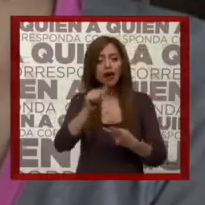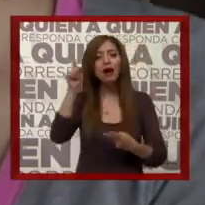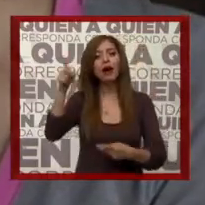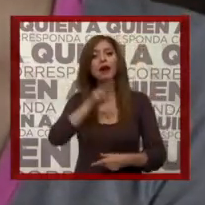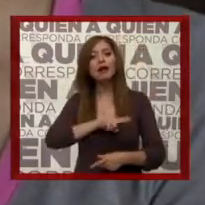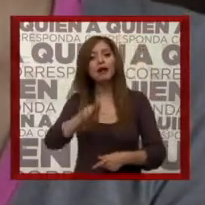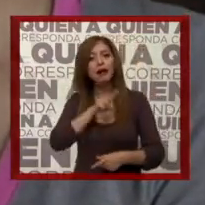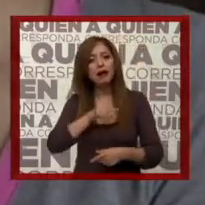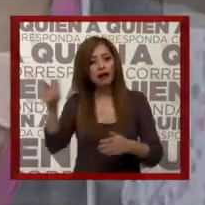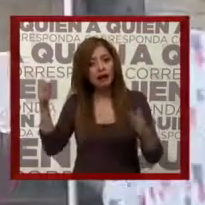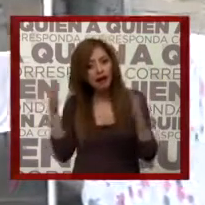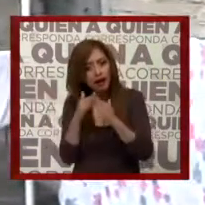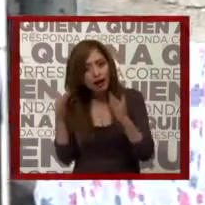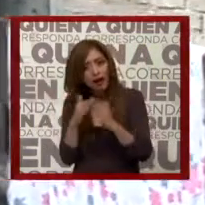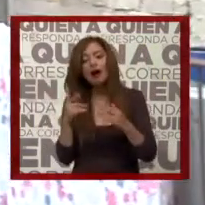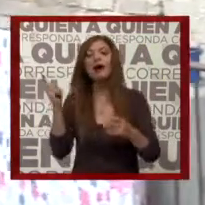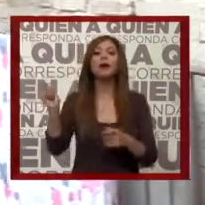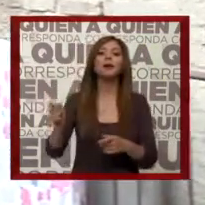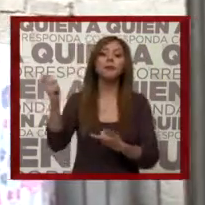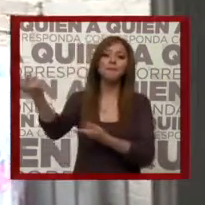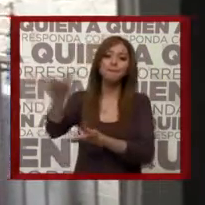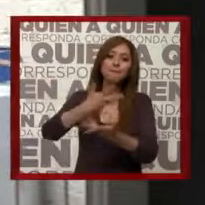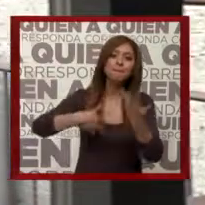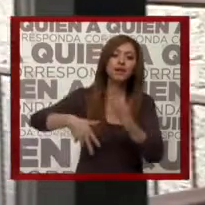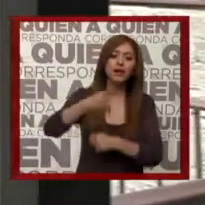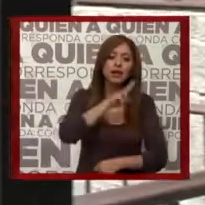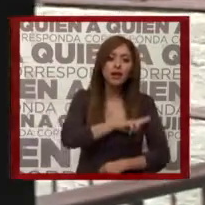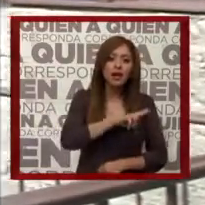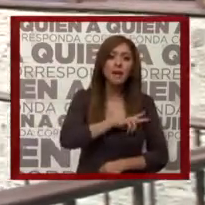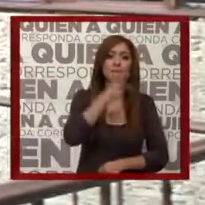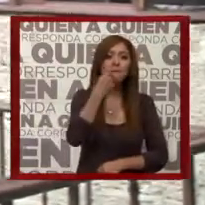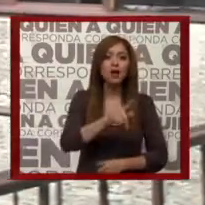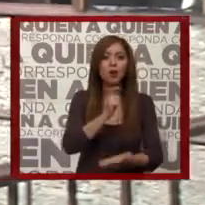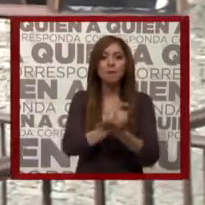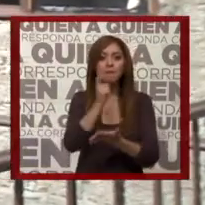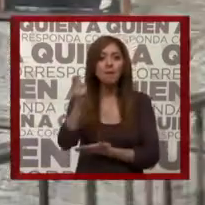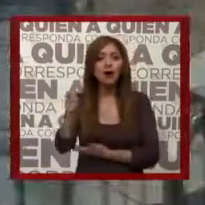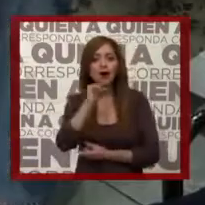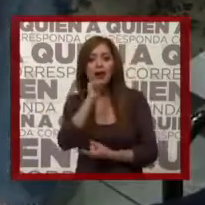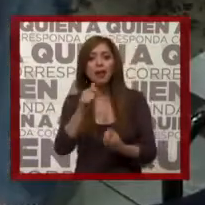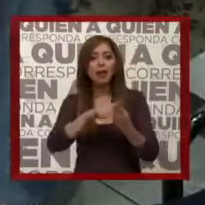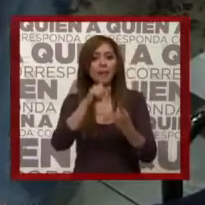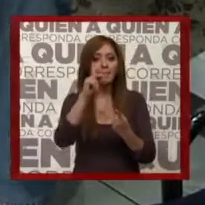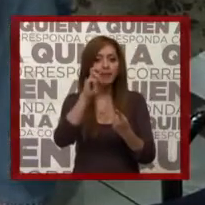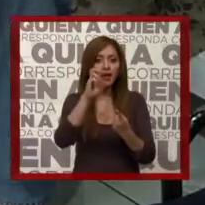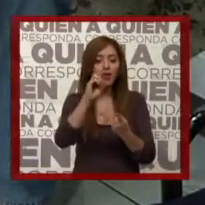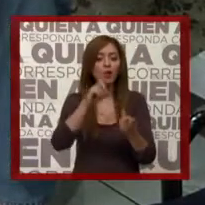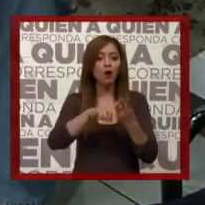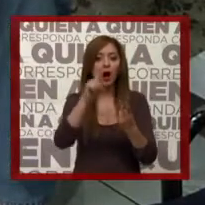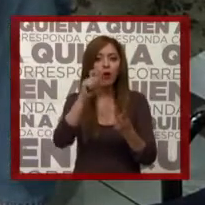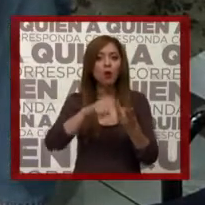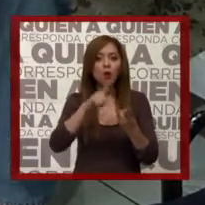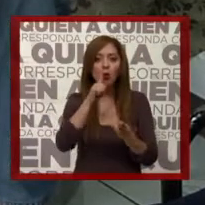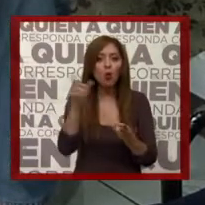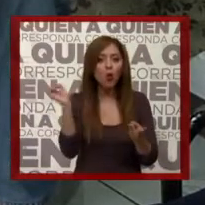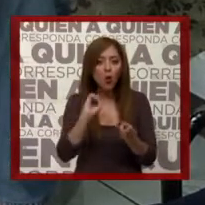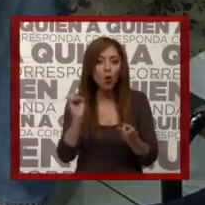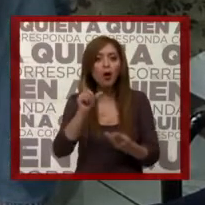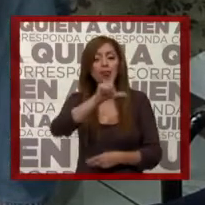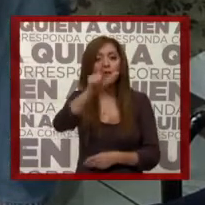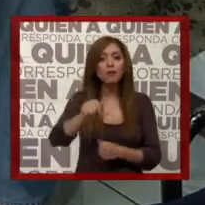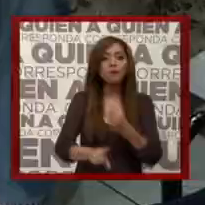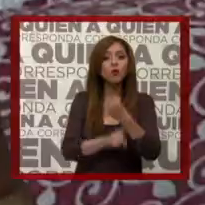casa, cobraban rentas, pero no pagaban predio, ni agua, ni luz. El verdadero problema comenzó en noviembre